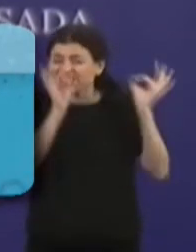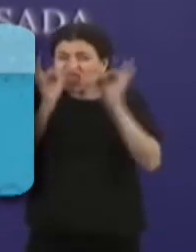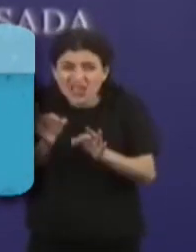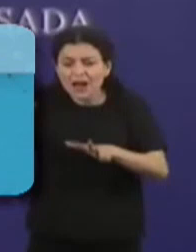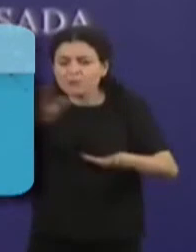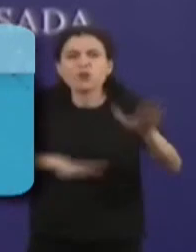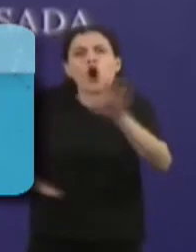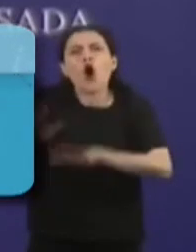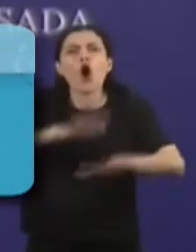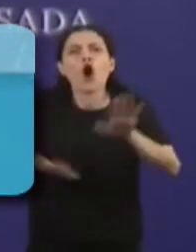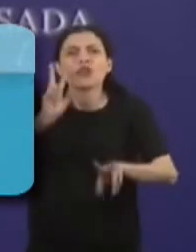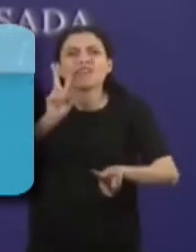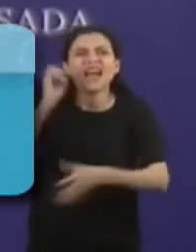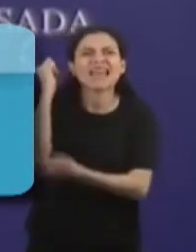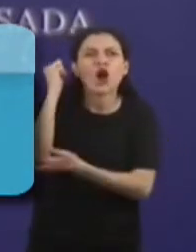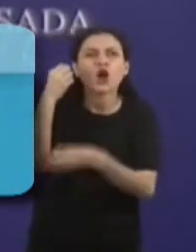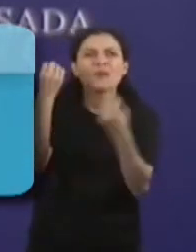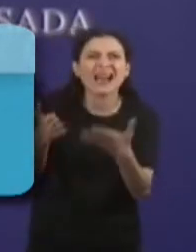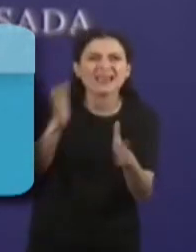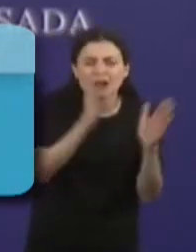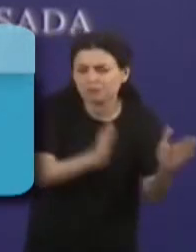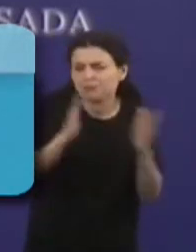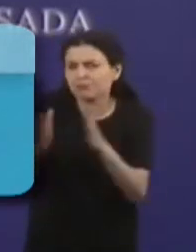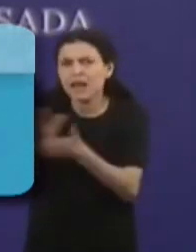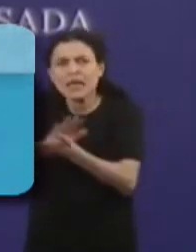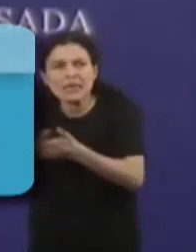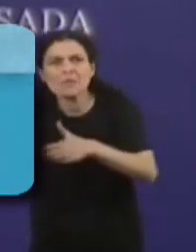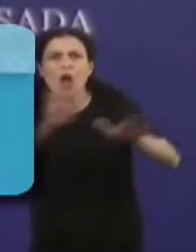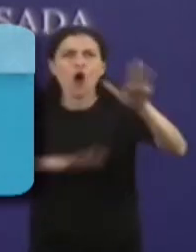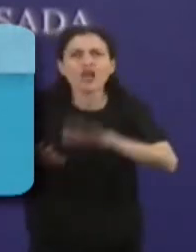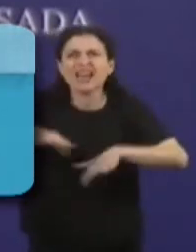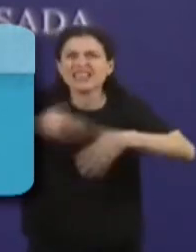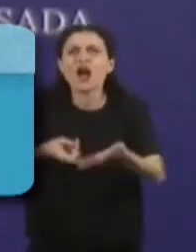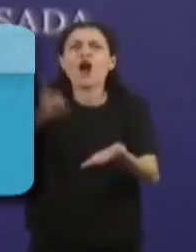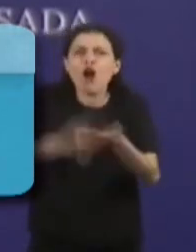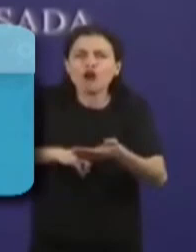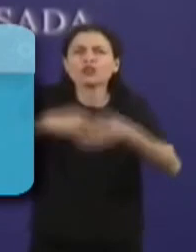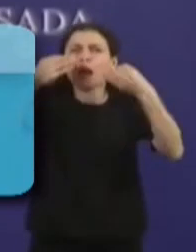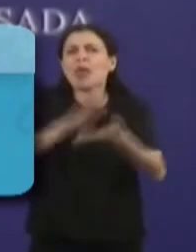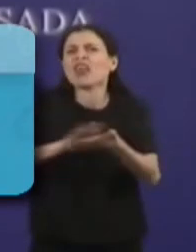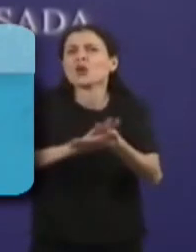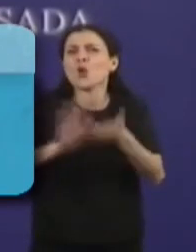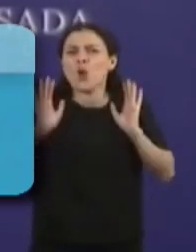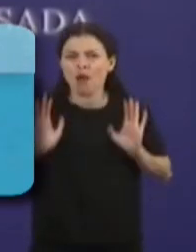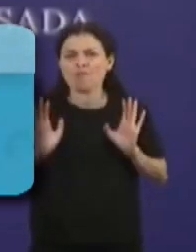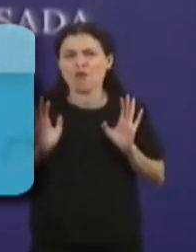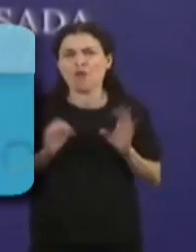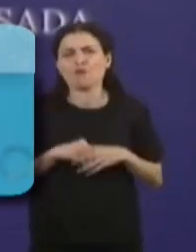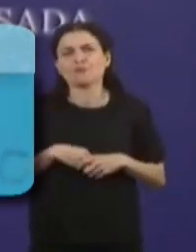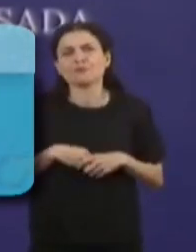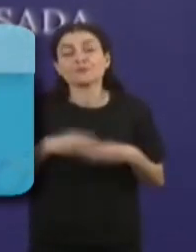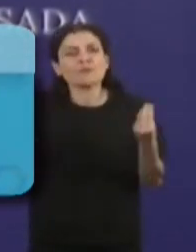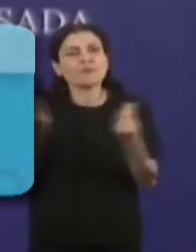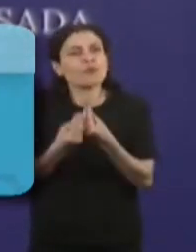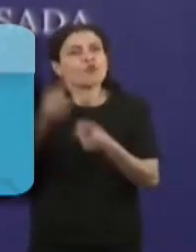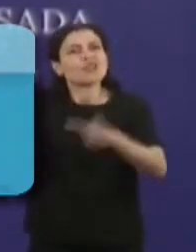traer una situación como la que estamos viviendo, donde hay muchos argentinos que